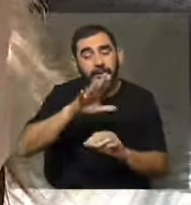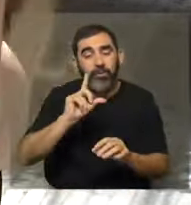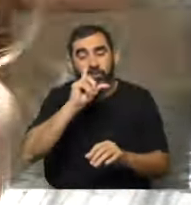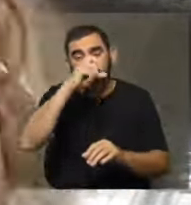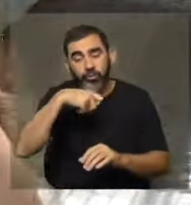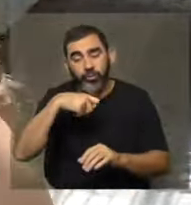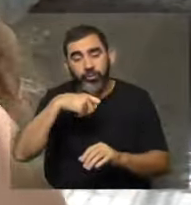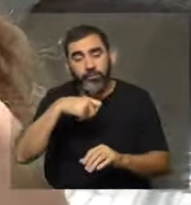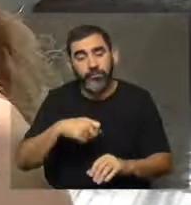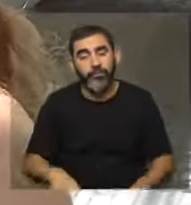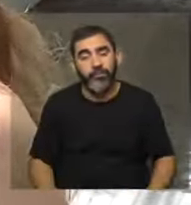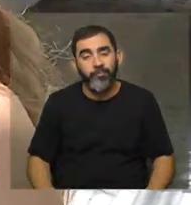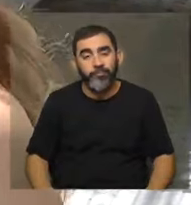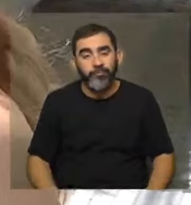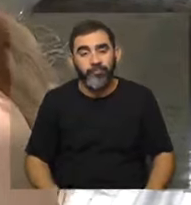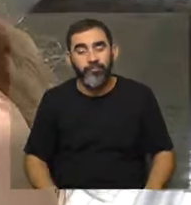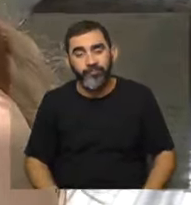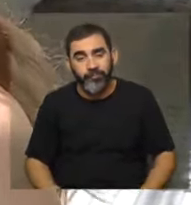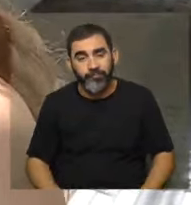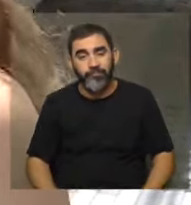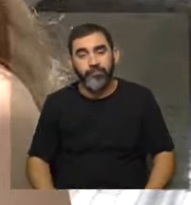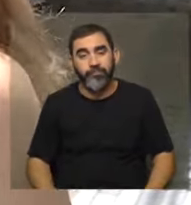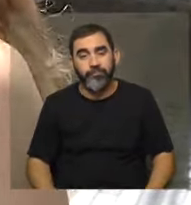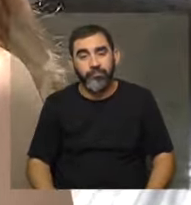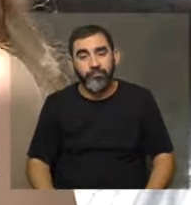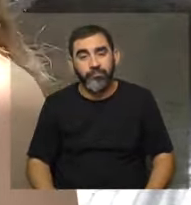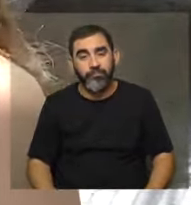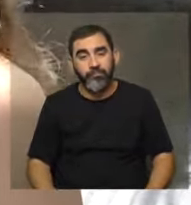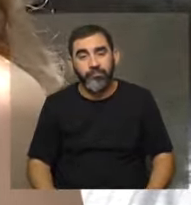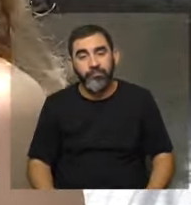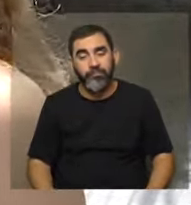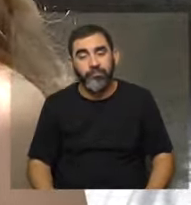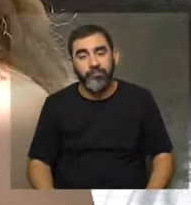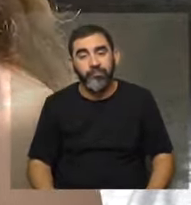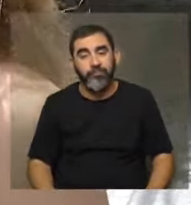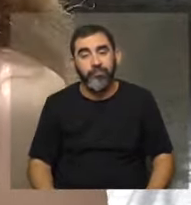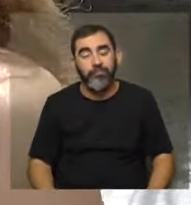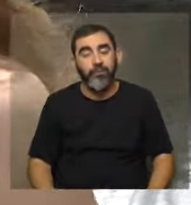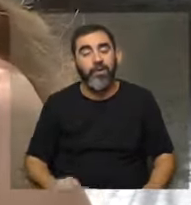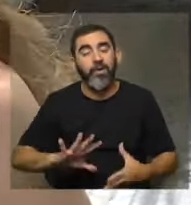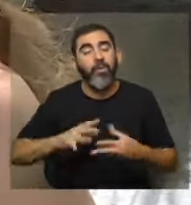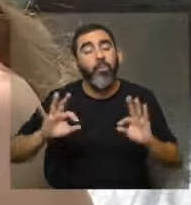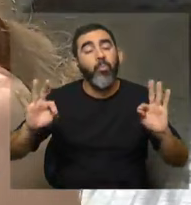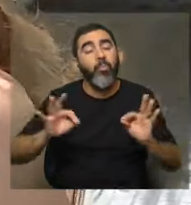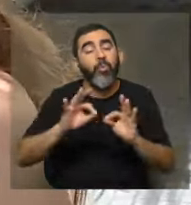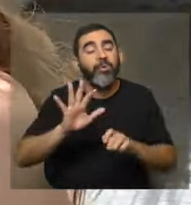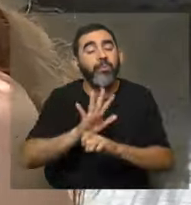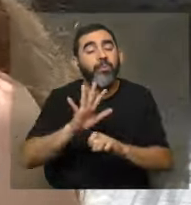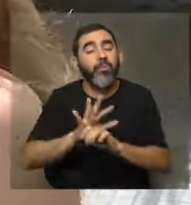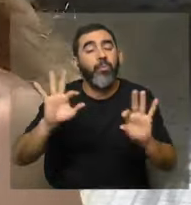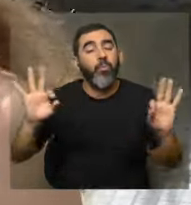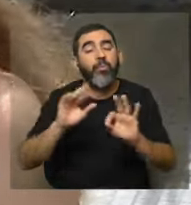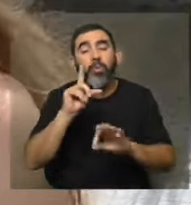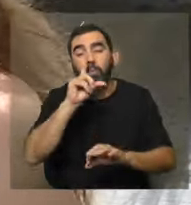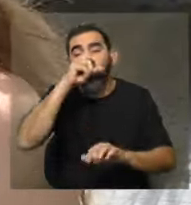Montevideo cómo te juega eso Contame Sí yo siempre defino el tipo de música que hago como música muy